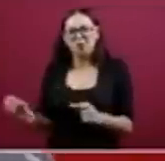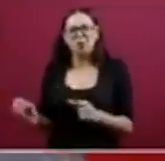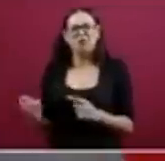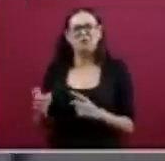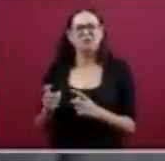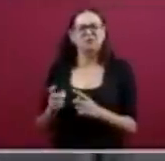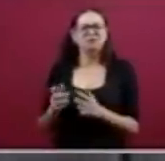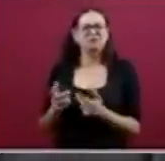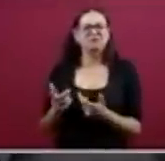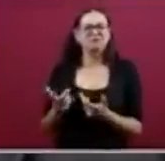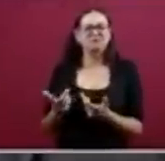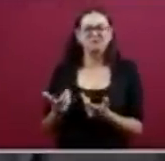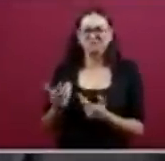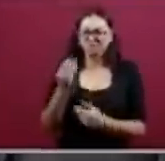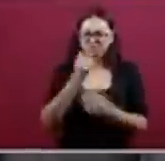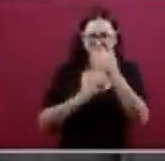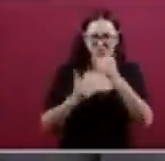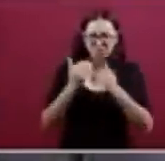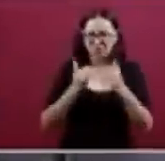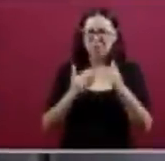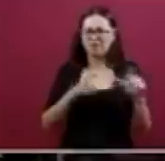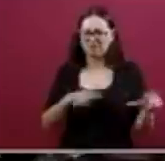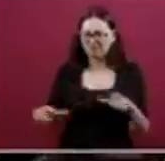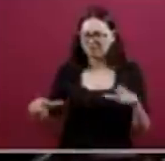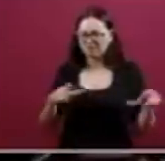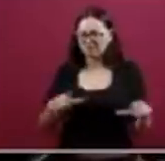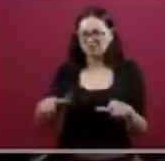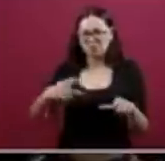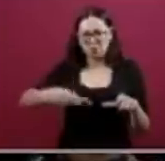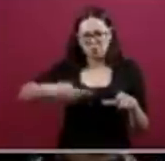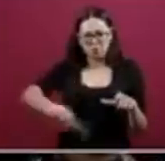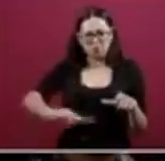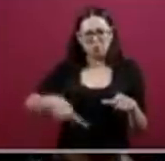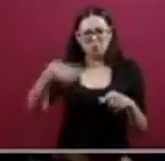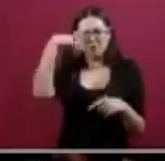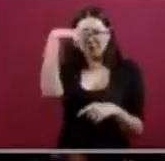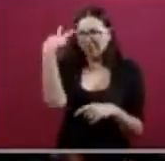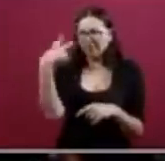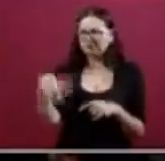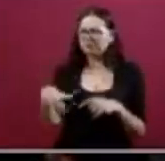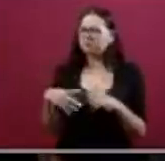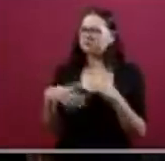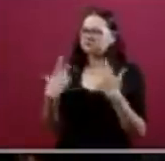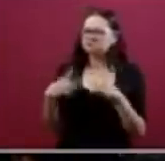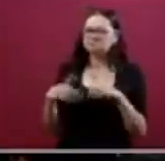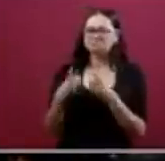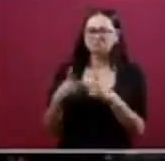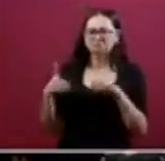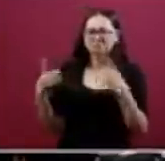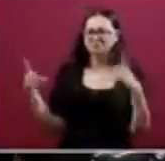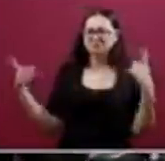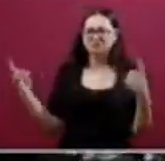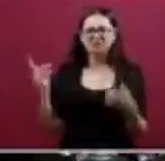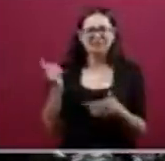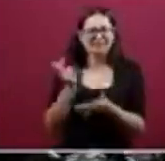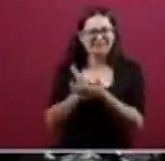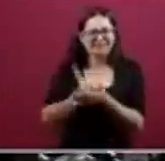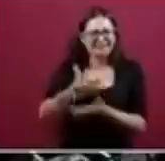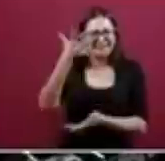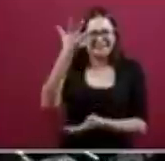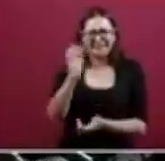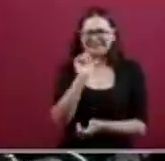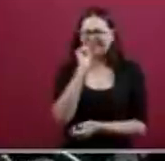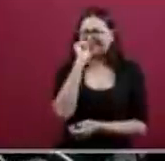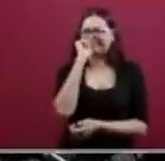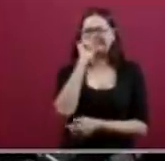las comidas, platillos regionales en el país, no es cara la comida,